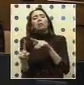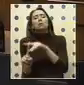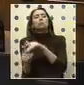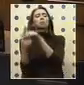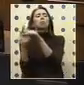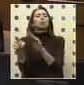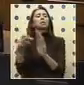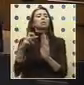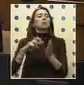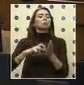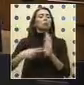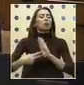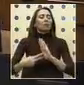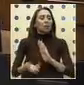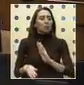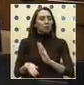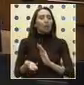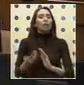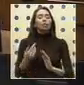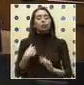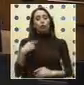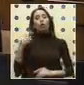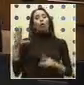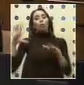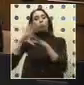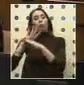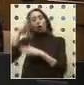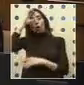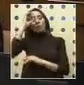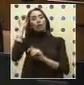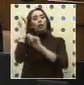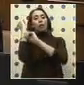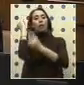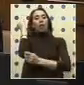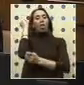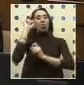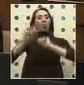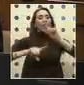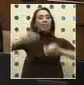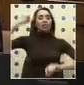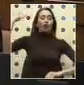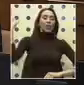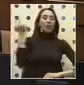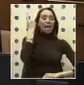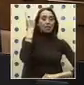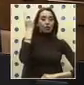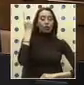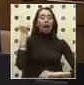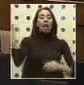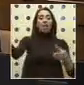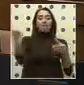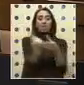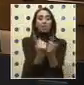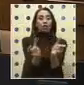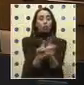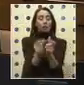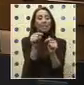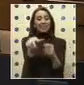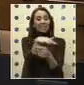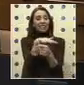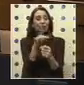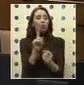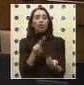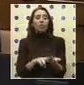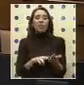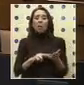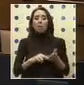En esto coincido con la opinión del Defensor Nacional expresada en la Comisión. La situación que se revisa no constituye un real